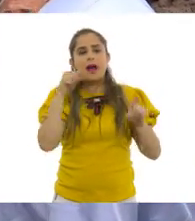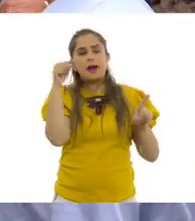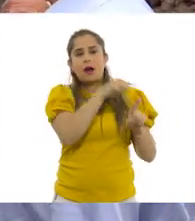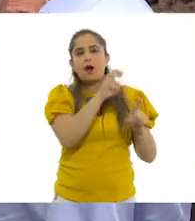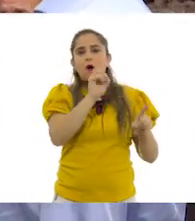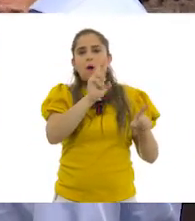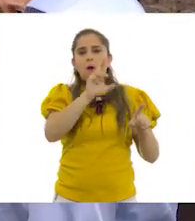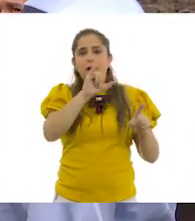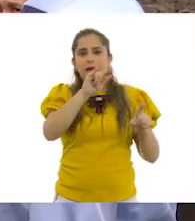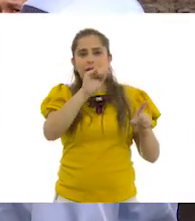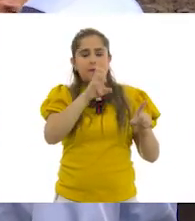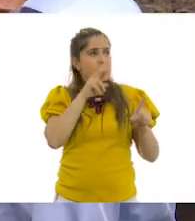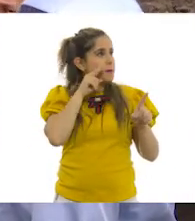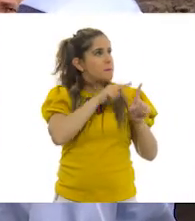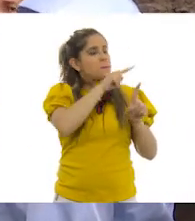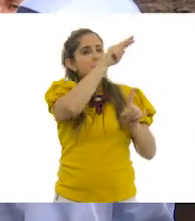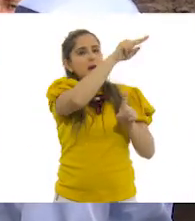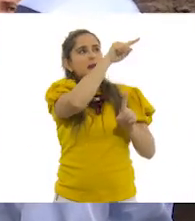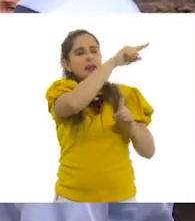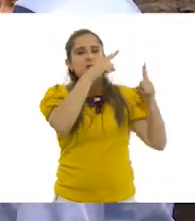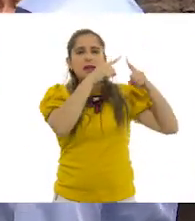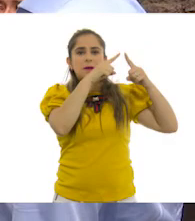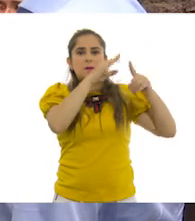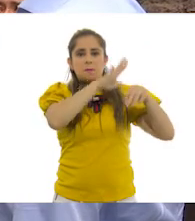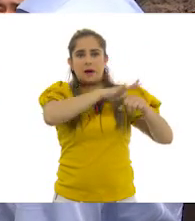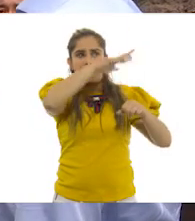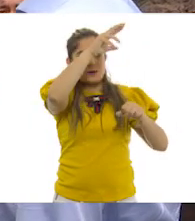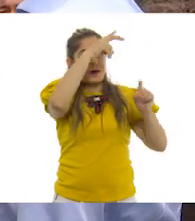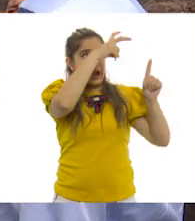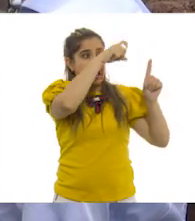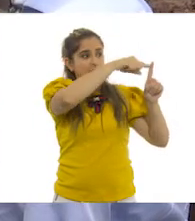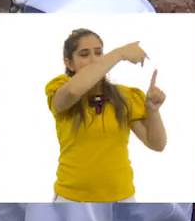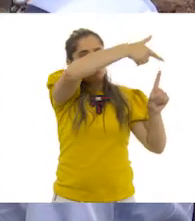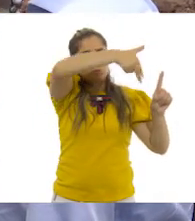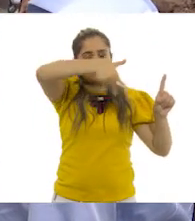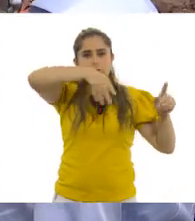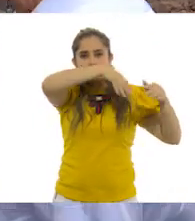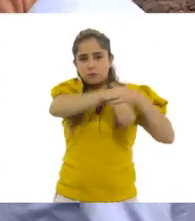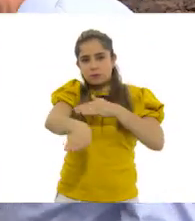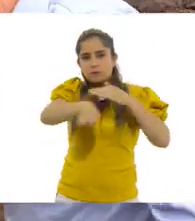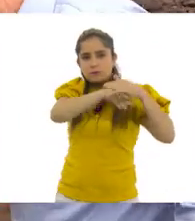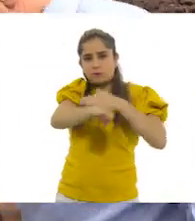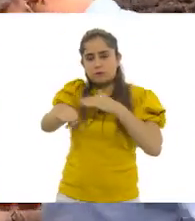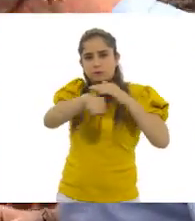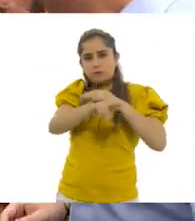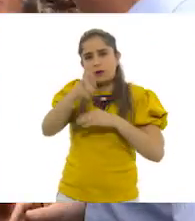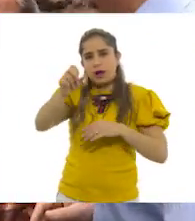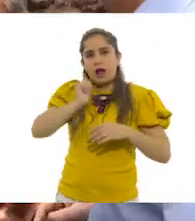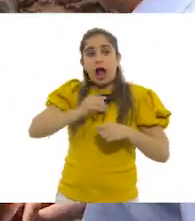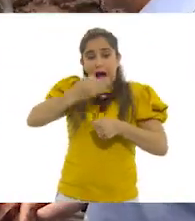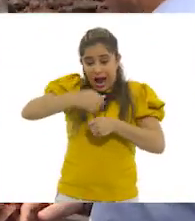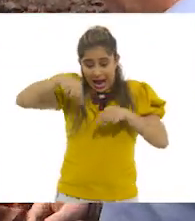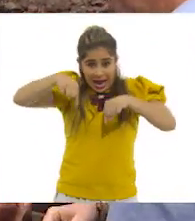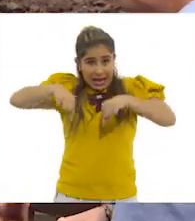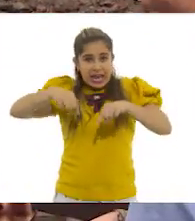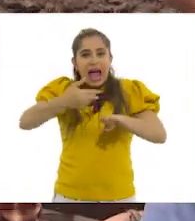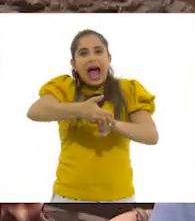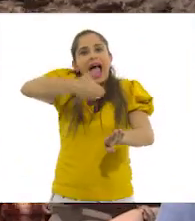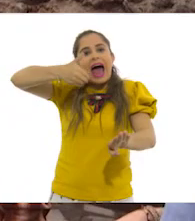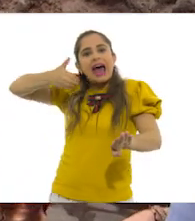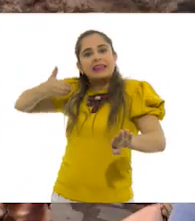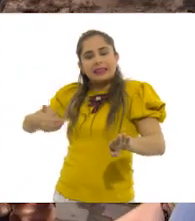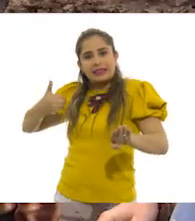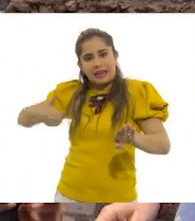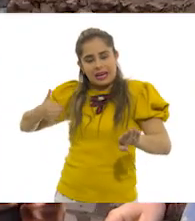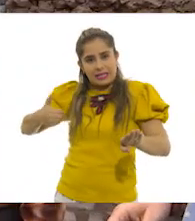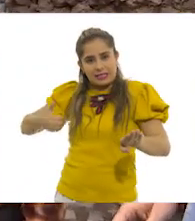oriente, sí, con vista al Templo Mayor, claro, del lado de Tlaloc, ¿no? Sí, lo que tú dices. Sí, entonces estamos en la parte de atrás. Sí. Desde luego que tenemos este cuerpo arquitectónico, tenemos